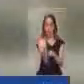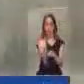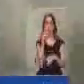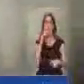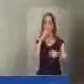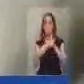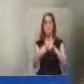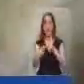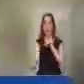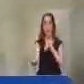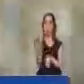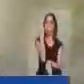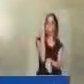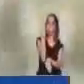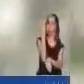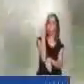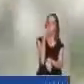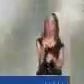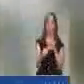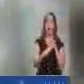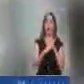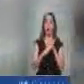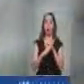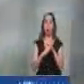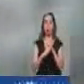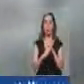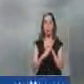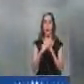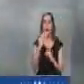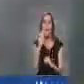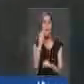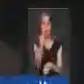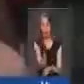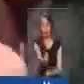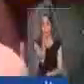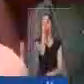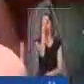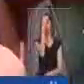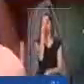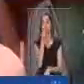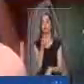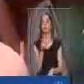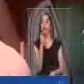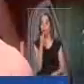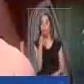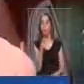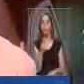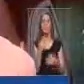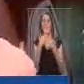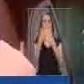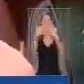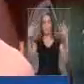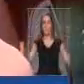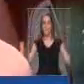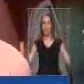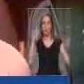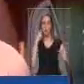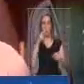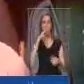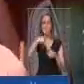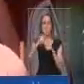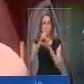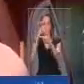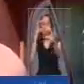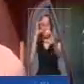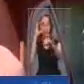fierro acá en la autopista central. Casi me cae en la cara. Me impactó de lleno en el parabrisas y ustedes pueden ver las